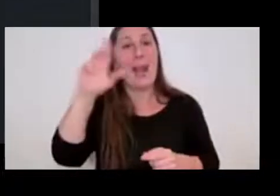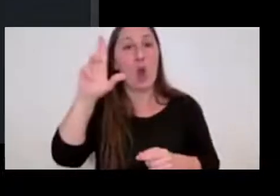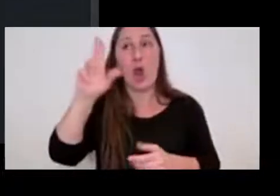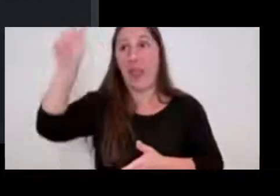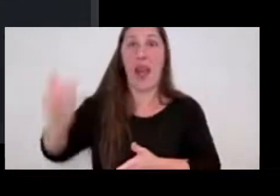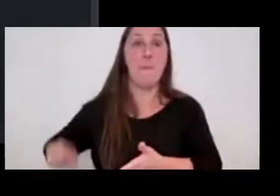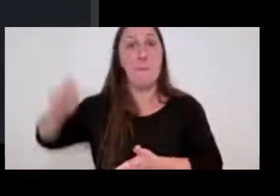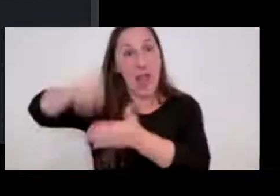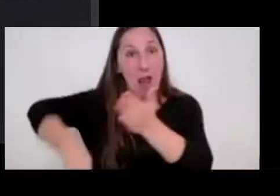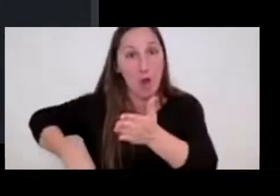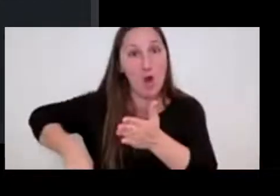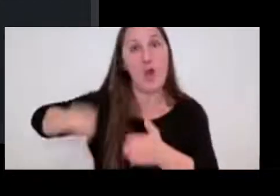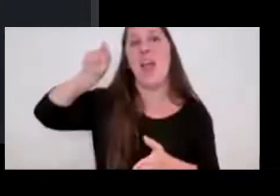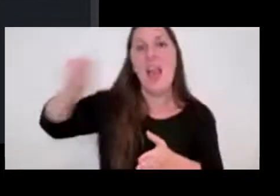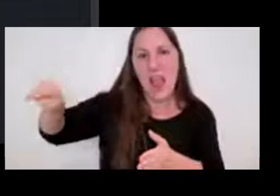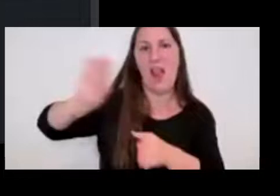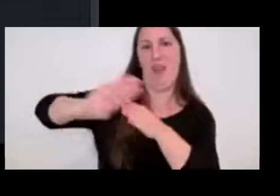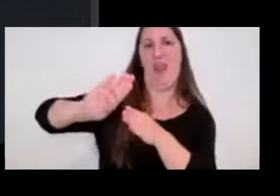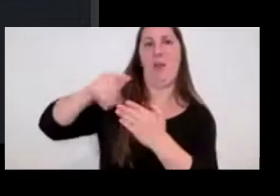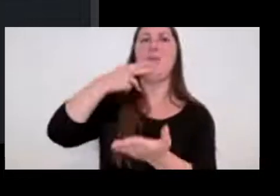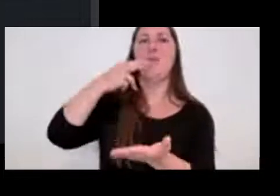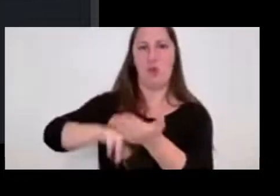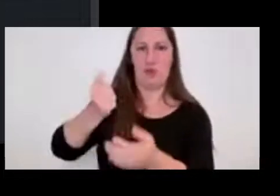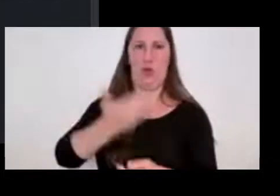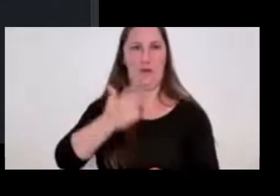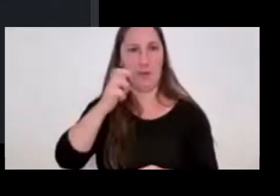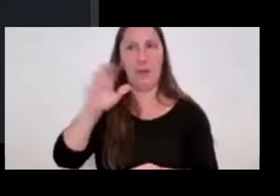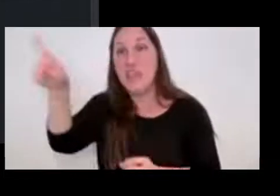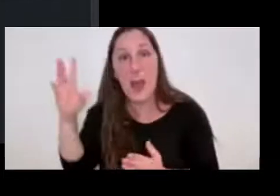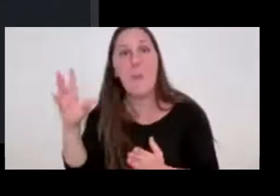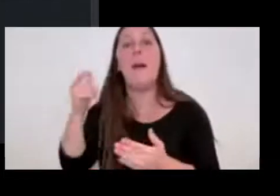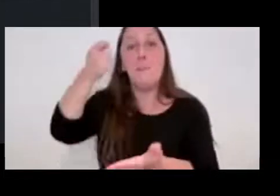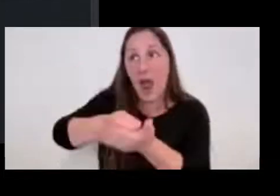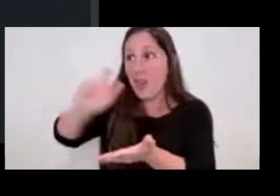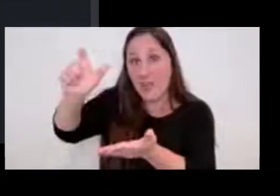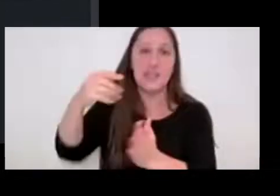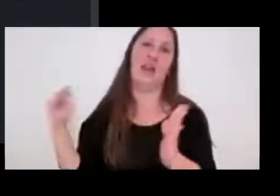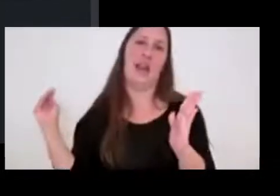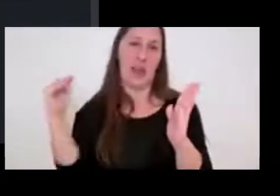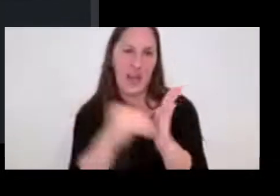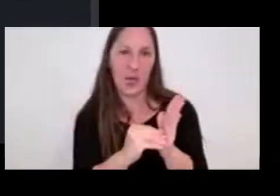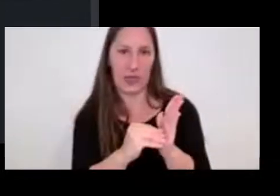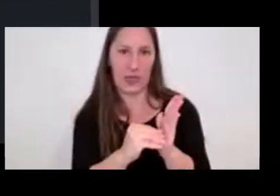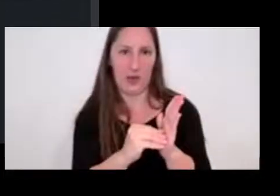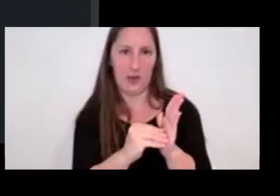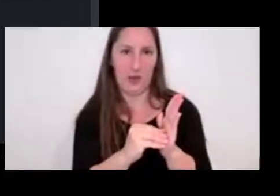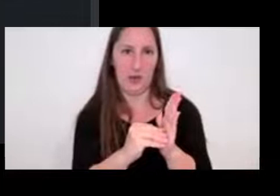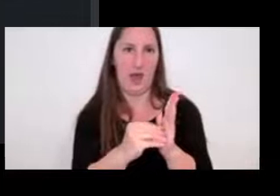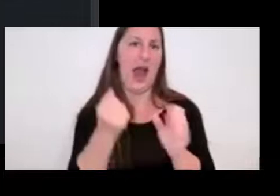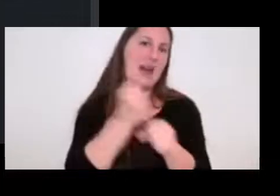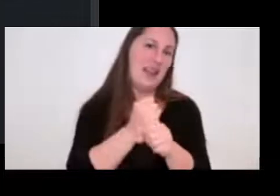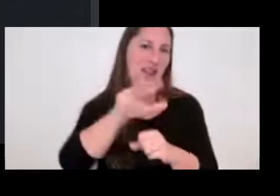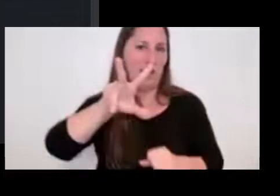el que debe el impuesto ante la FIP. Y debe inscribirse para pagar esa diferencia, si no lo hace dentro del año fiscal, digamos, ¿no? O hasta el 31 de